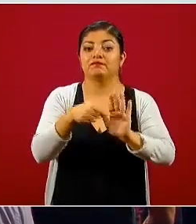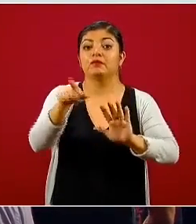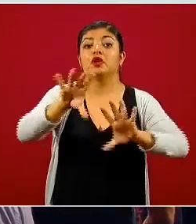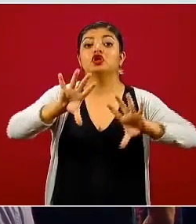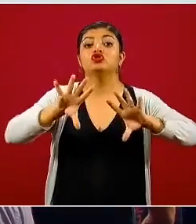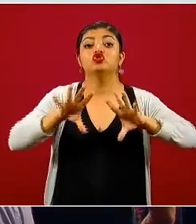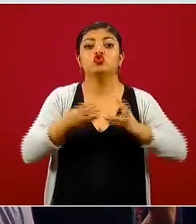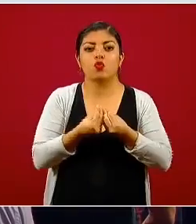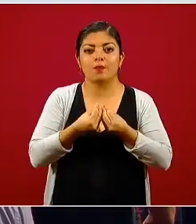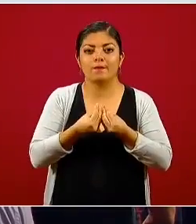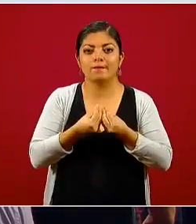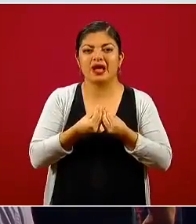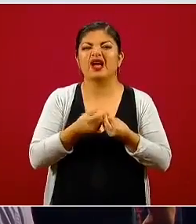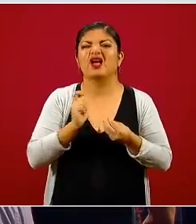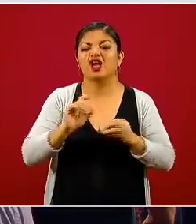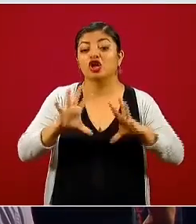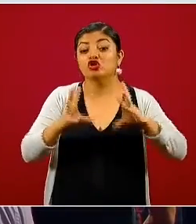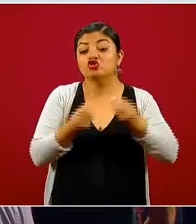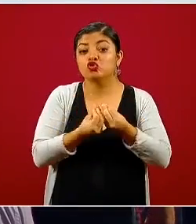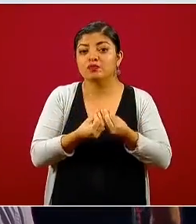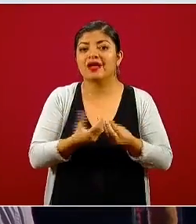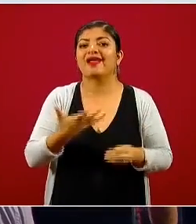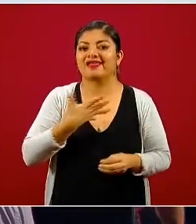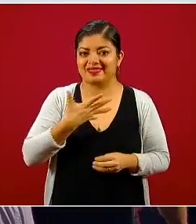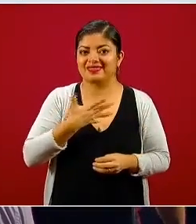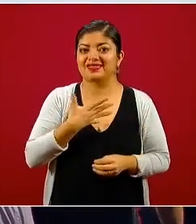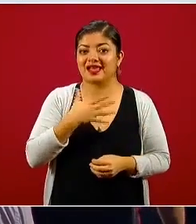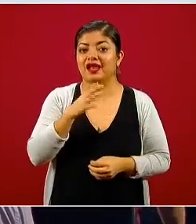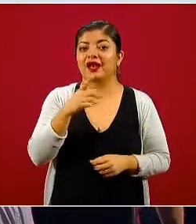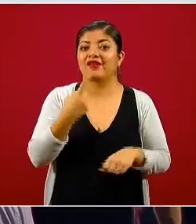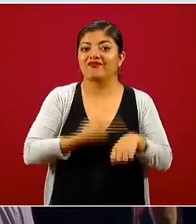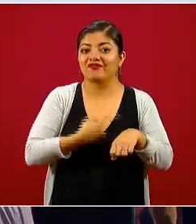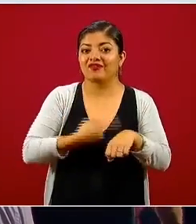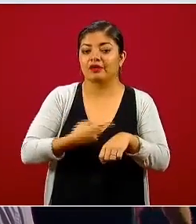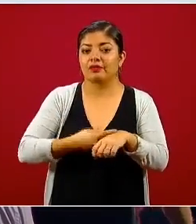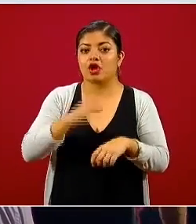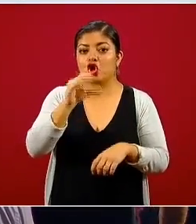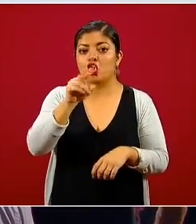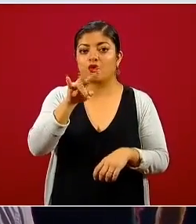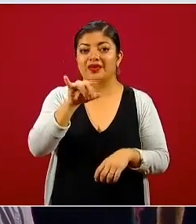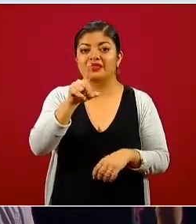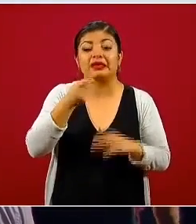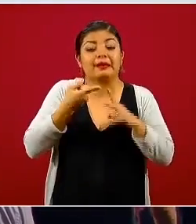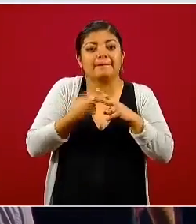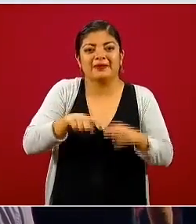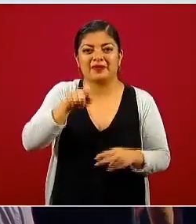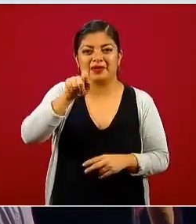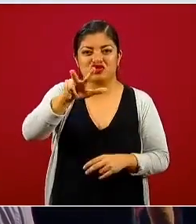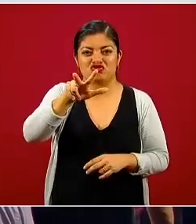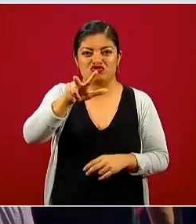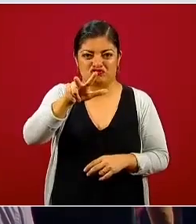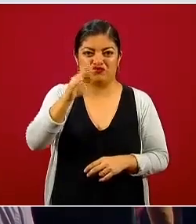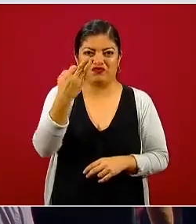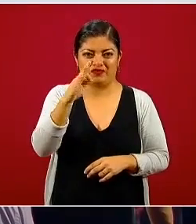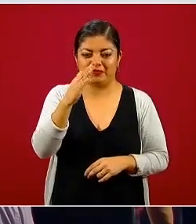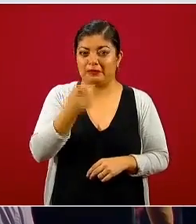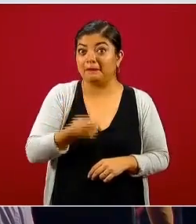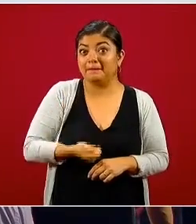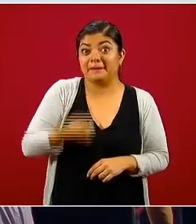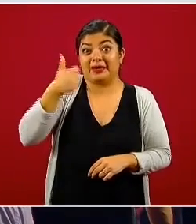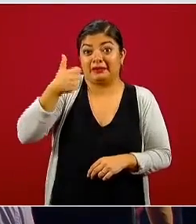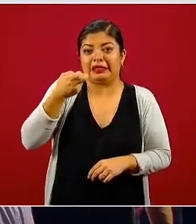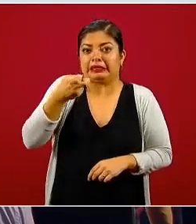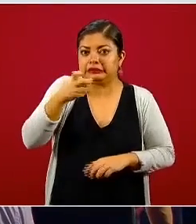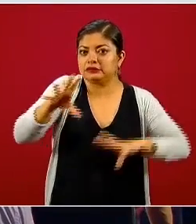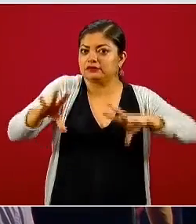suma de casos confirmados que tenemos desde el 28 de febrero, cuando tuvimos el primer caso confirmado